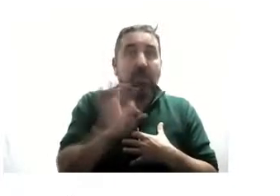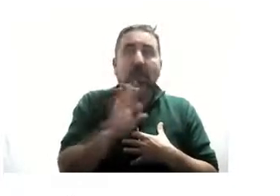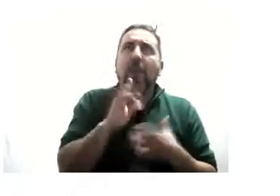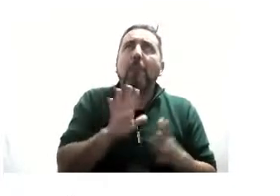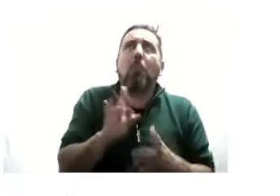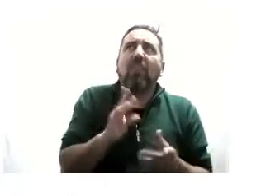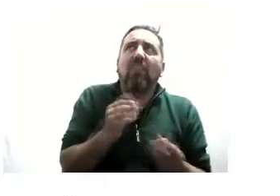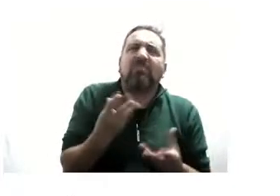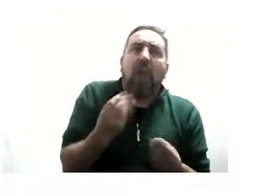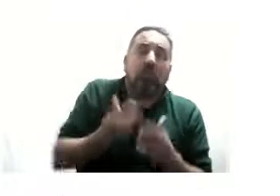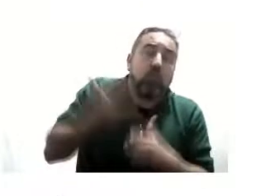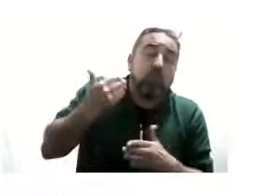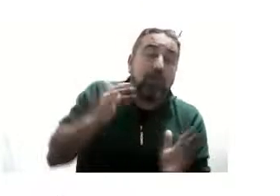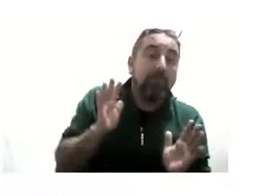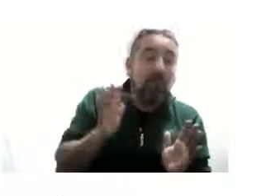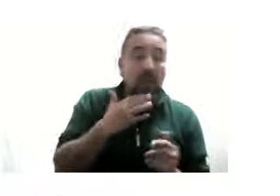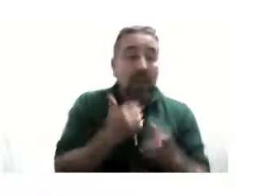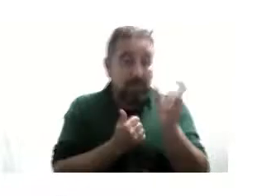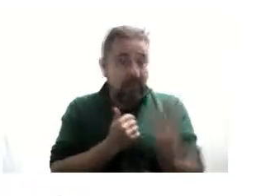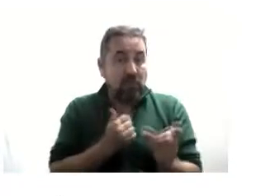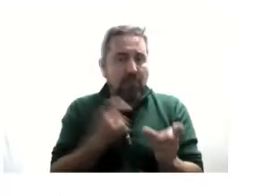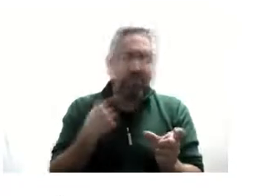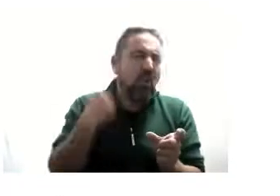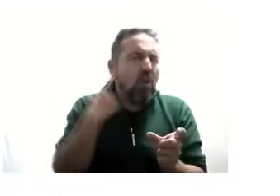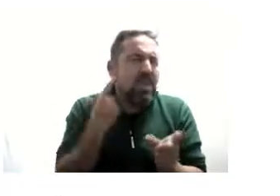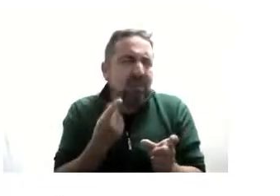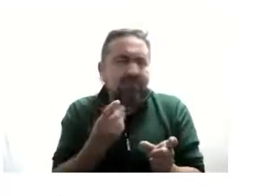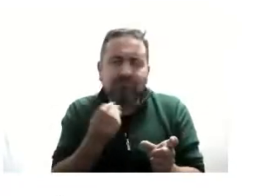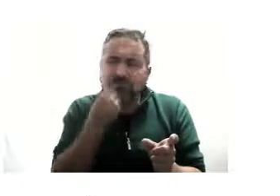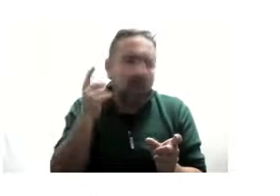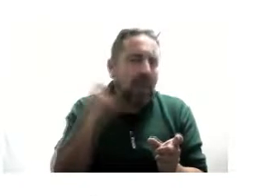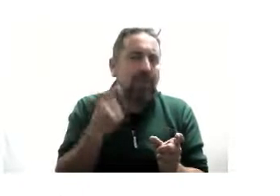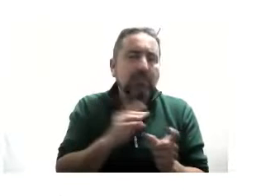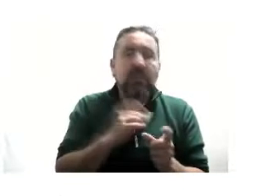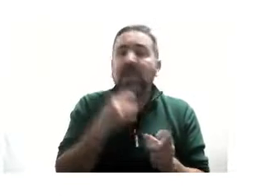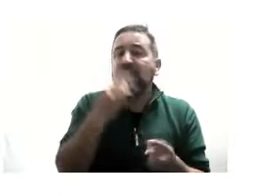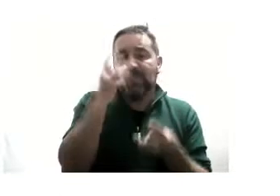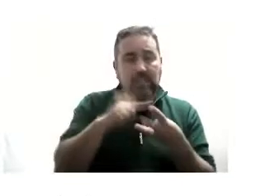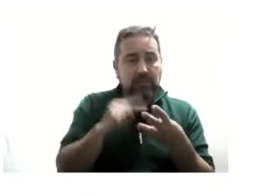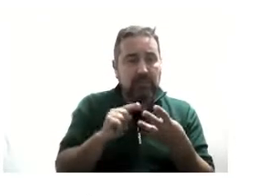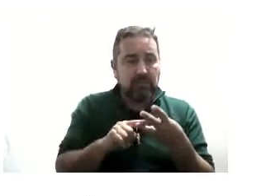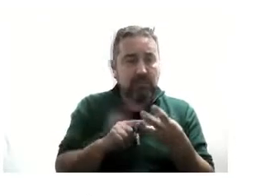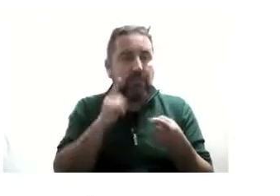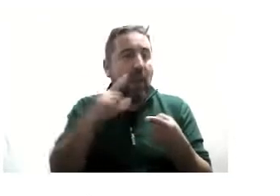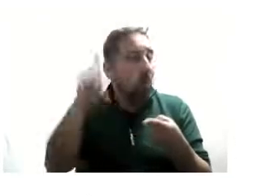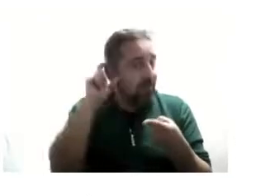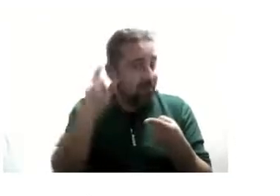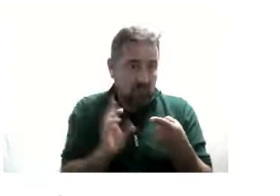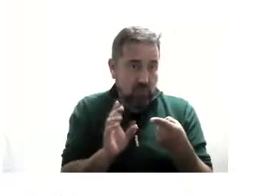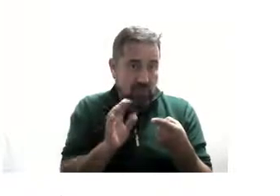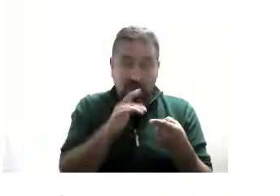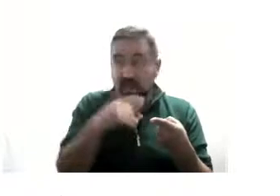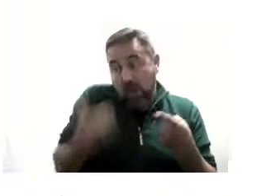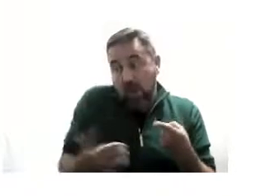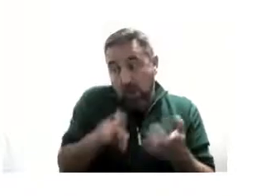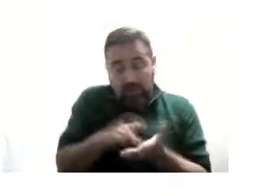tanto, cuando una persona oía mal, realmente solo había 3 soluciones. Había audífonos, nada que ver con los audífonos